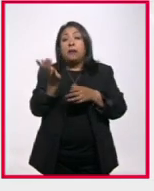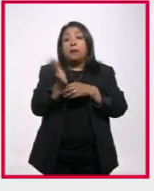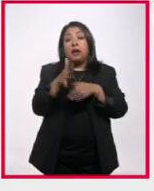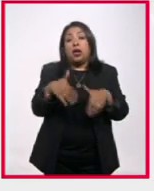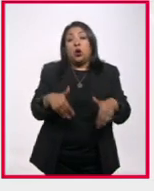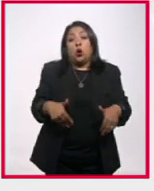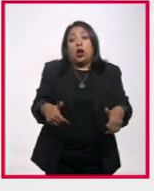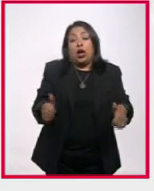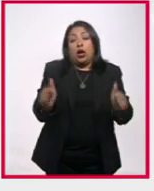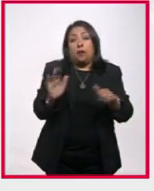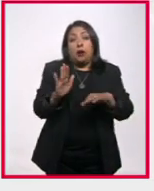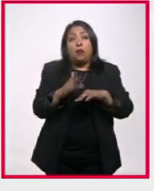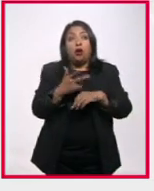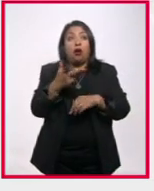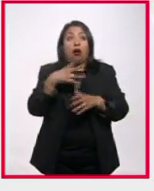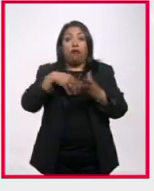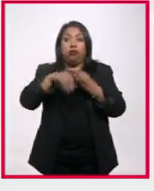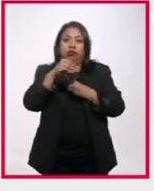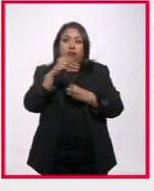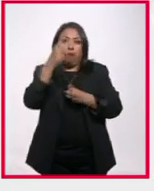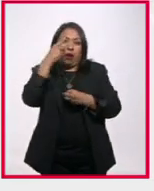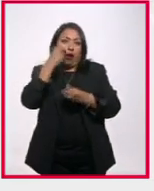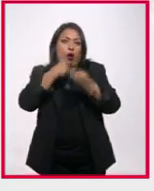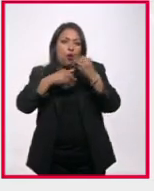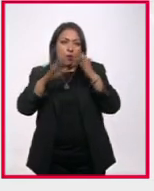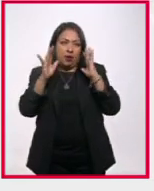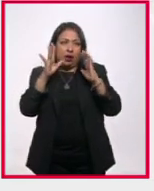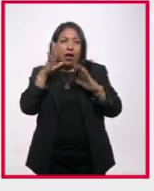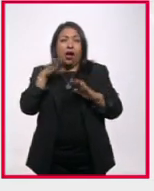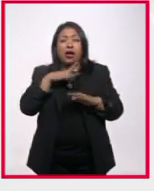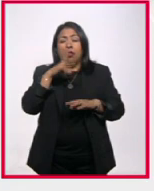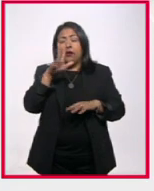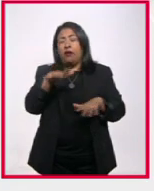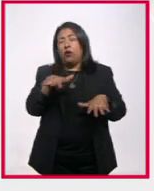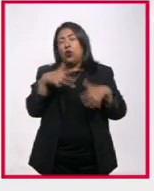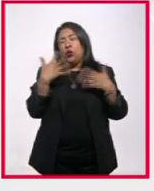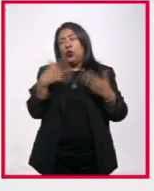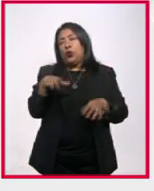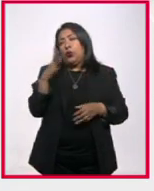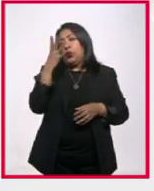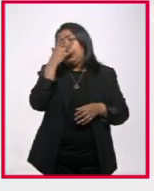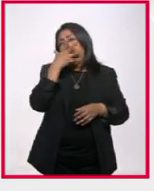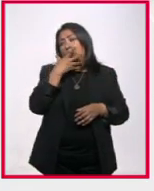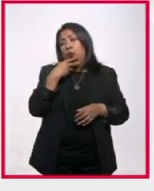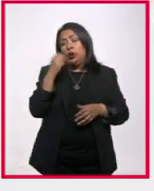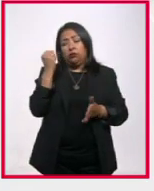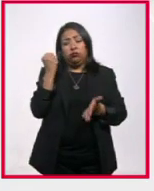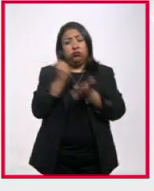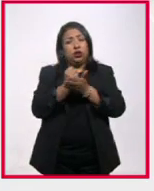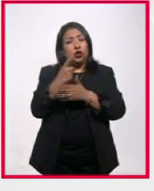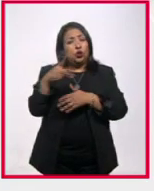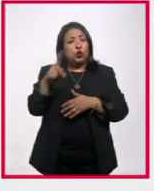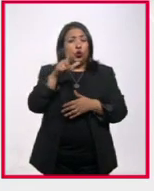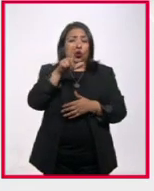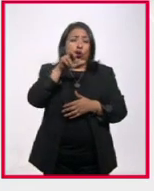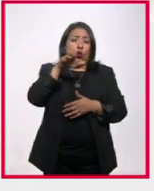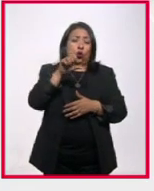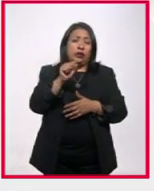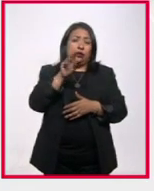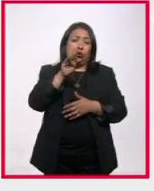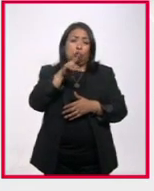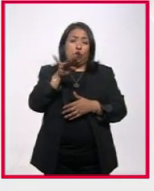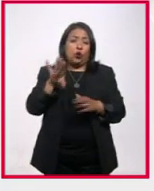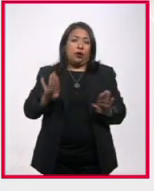porque de ahí es donde se sostenía. Hay unos destellos fabulosos que es el sello absoluto de Luis Buñuel y